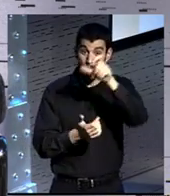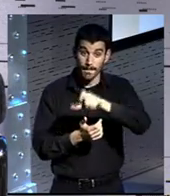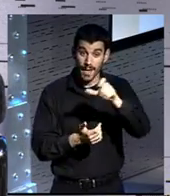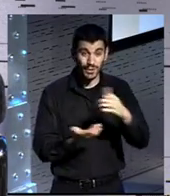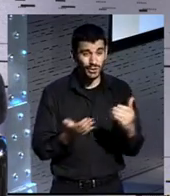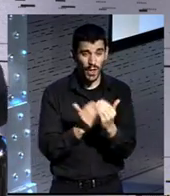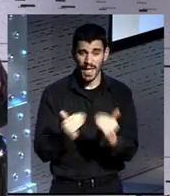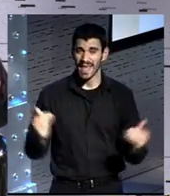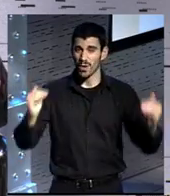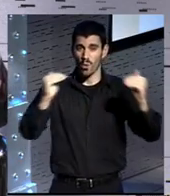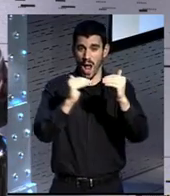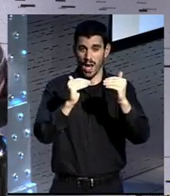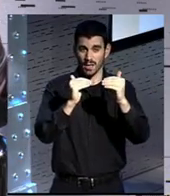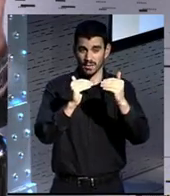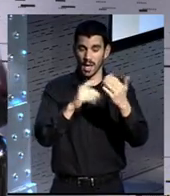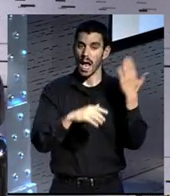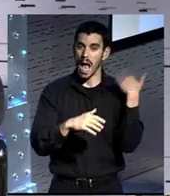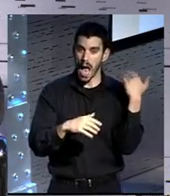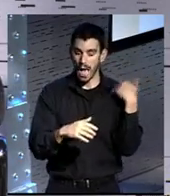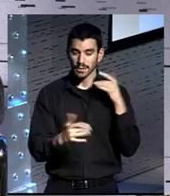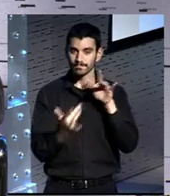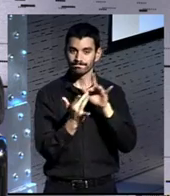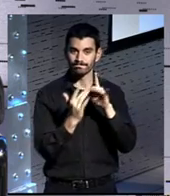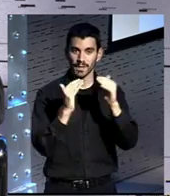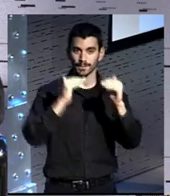de jerarquía, sino que lo importante es que las